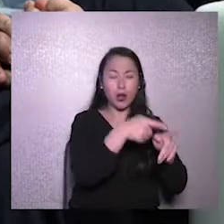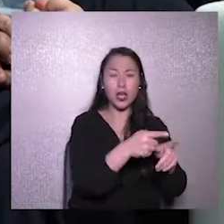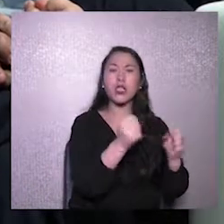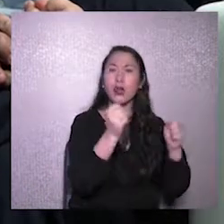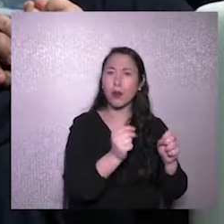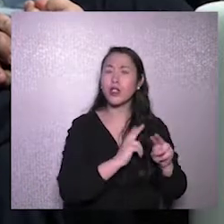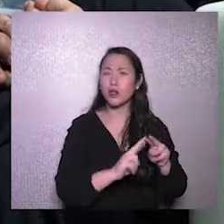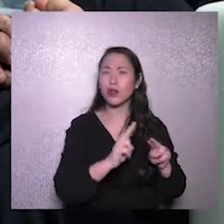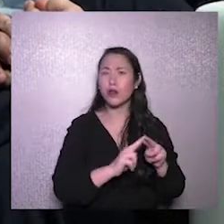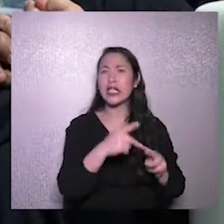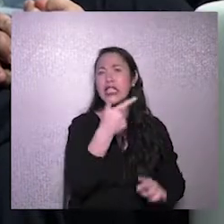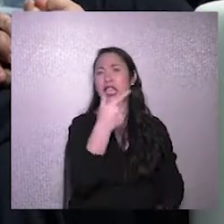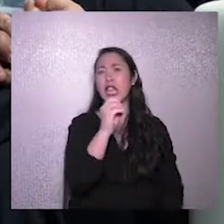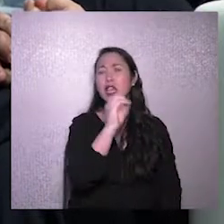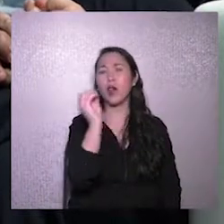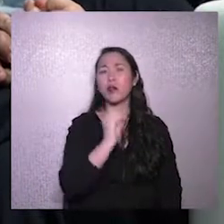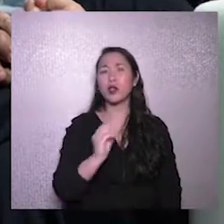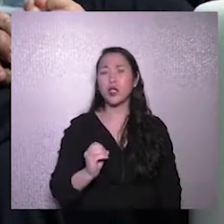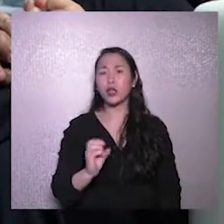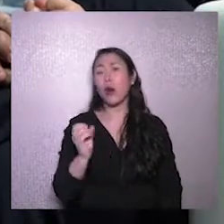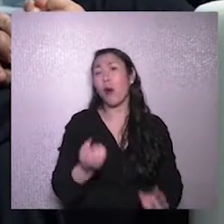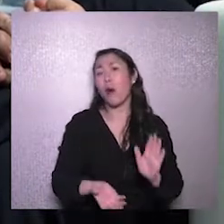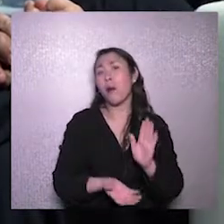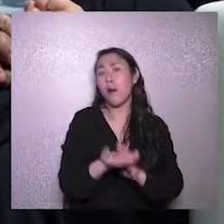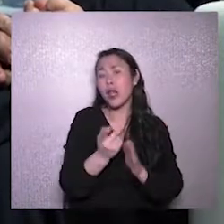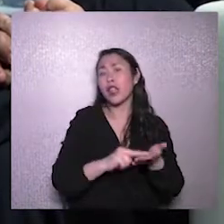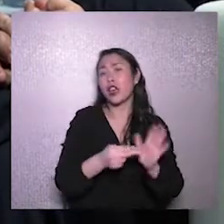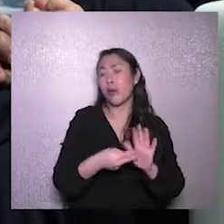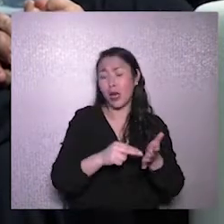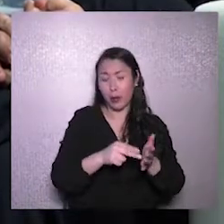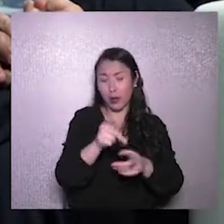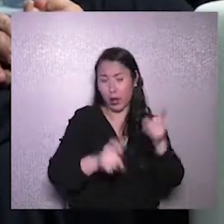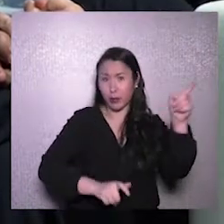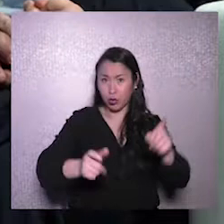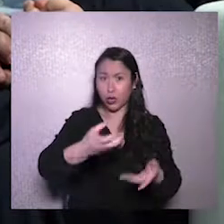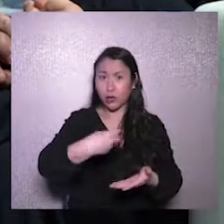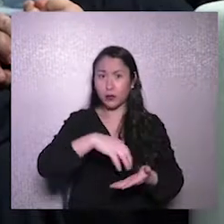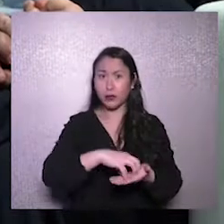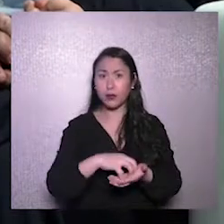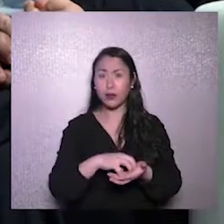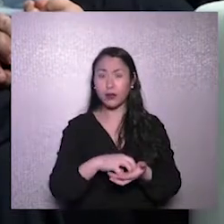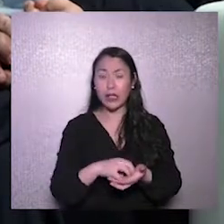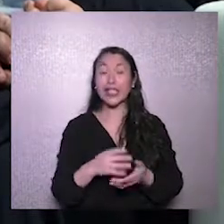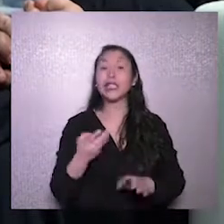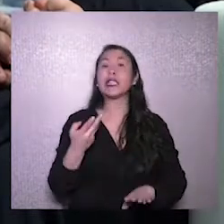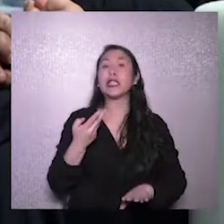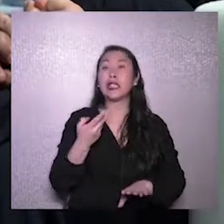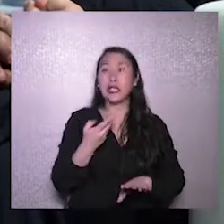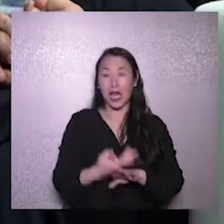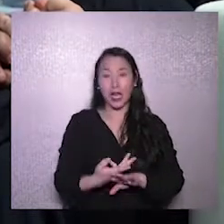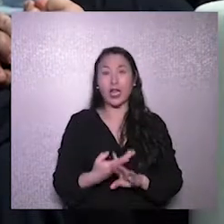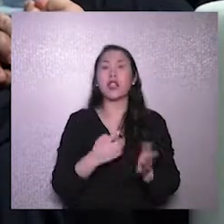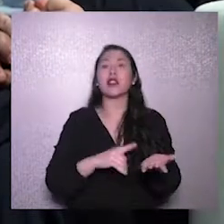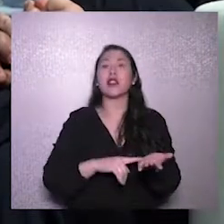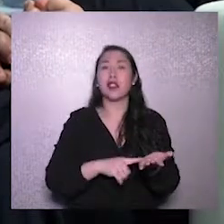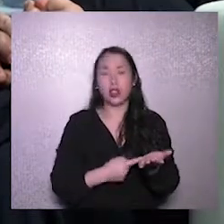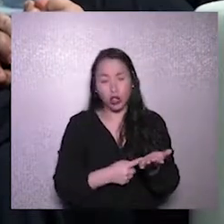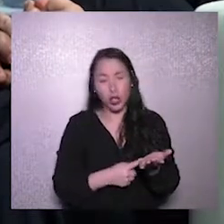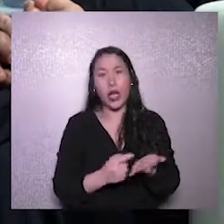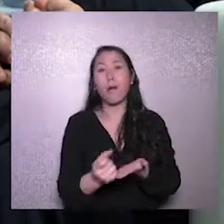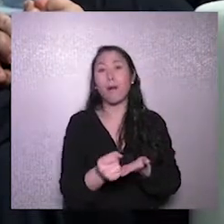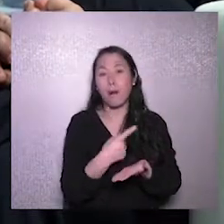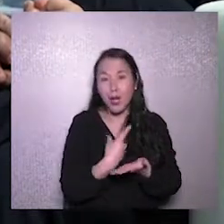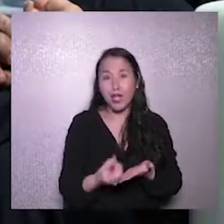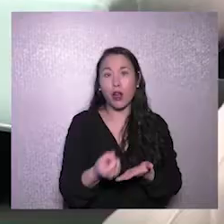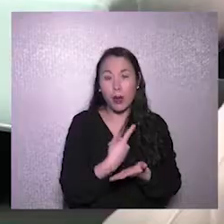el 70% o más de los problemas de salud de la población si se cuenta con tecnología, con